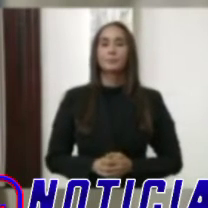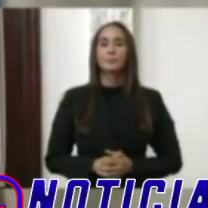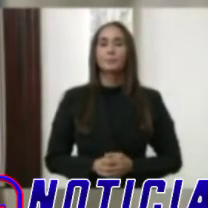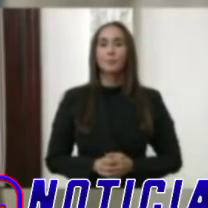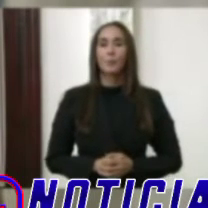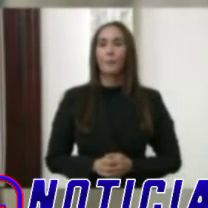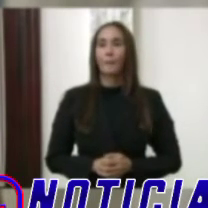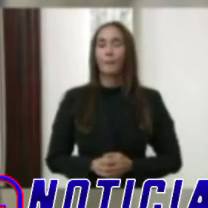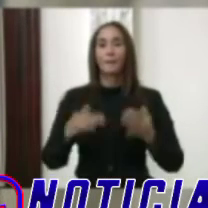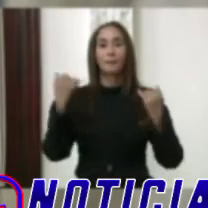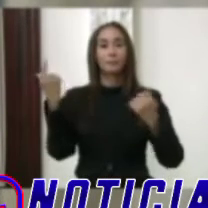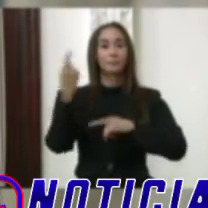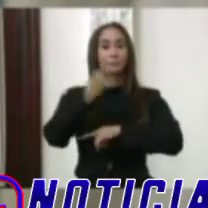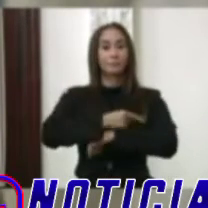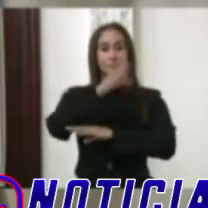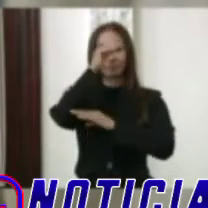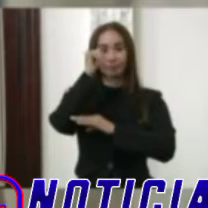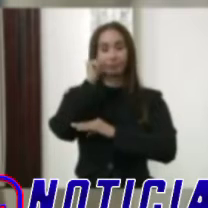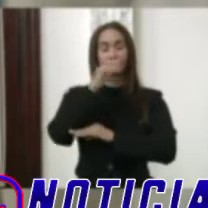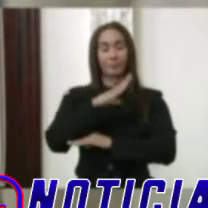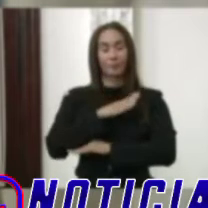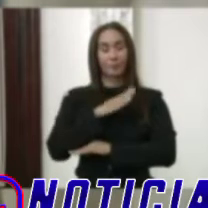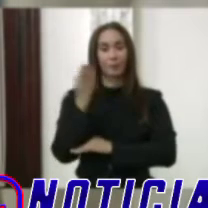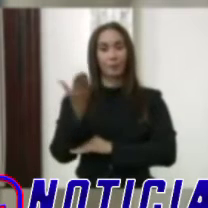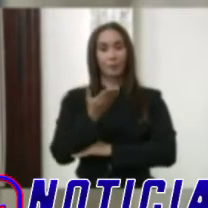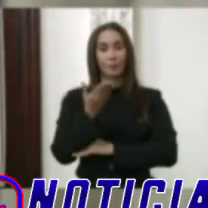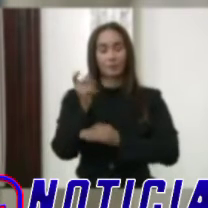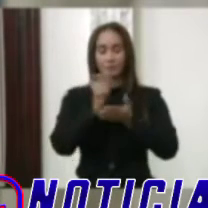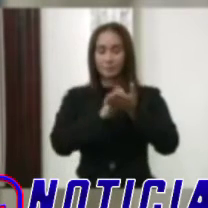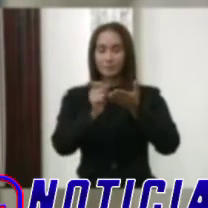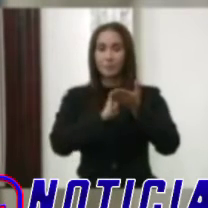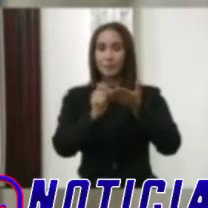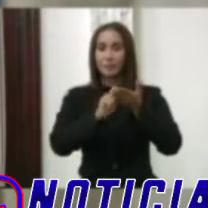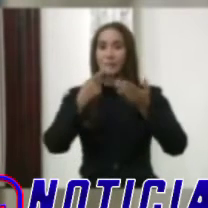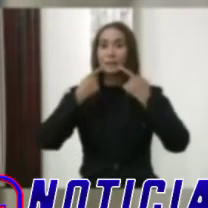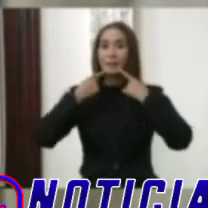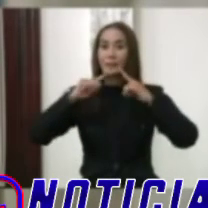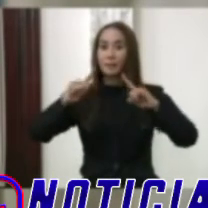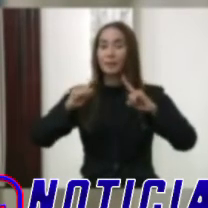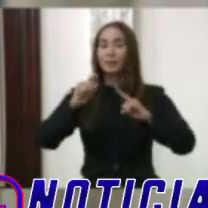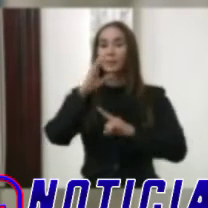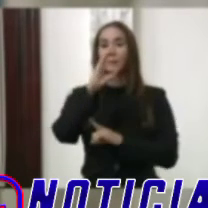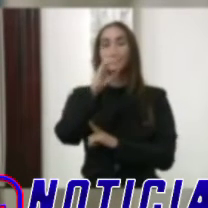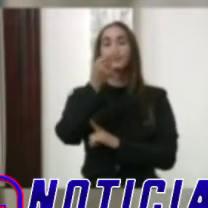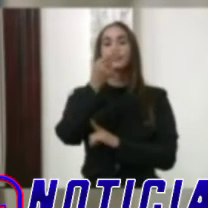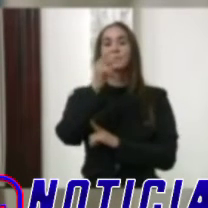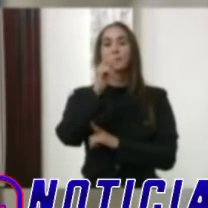El día de hoy, damas y caballeros, estaremos firmando la declaración de Chapultepec,